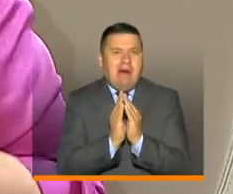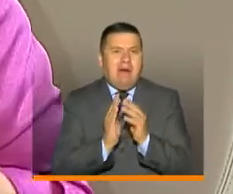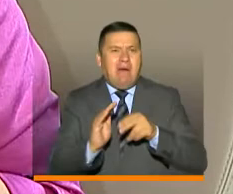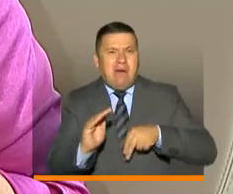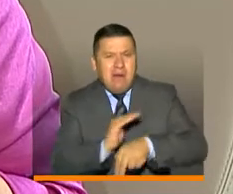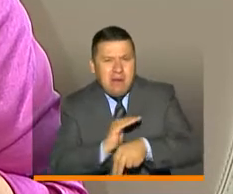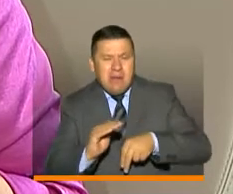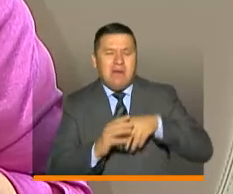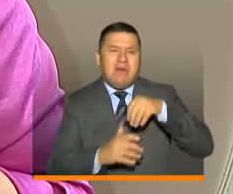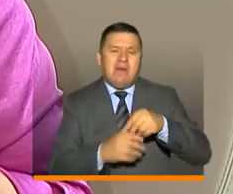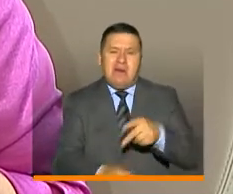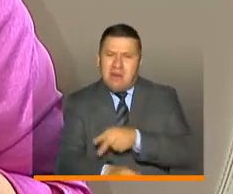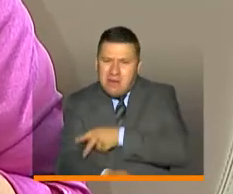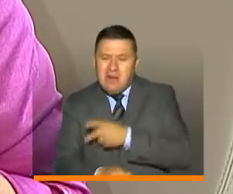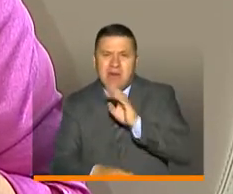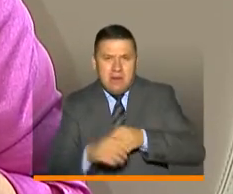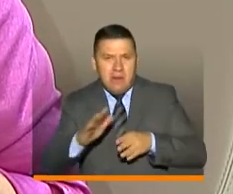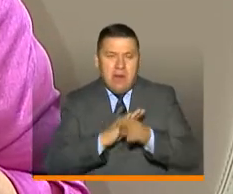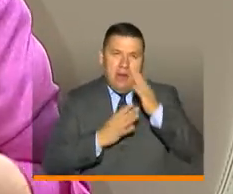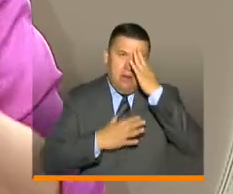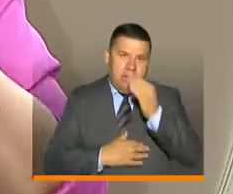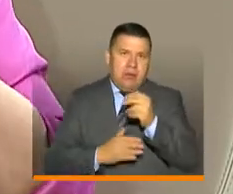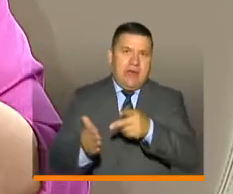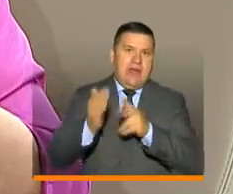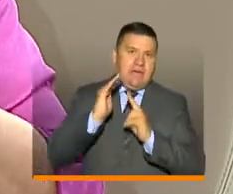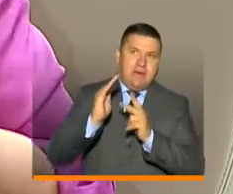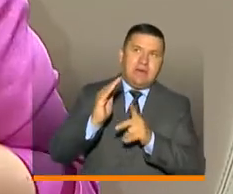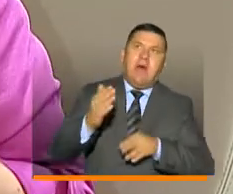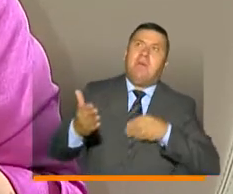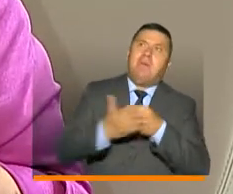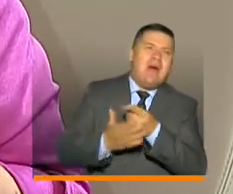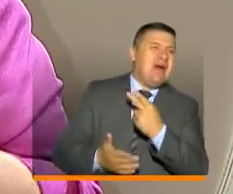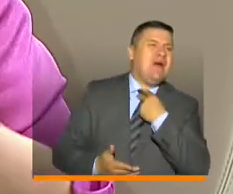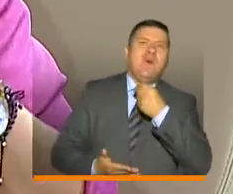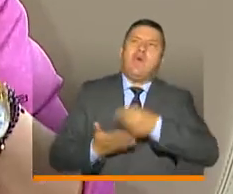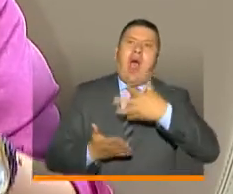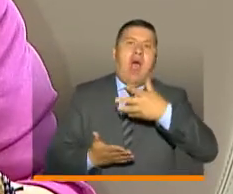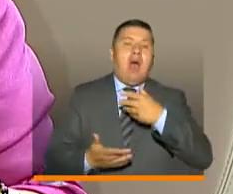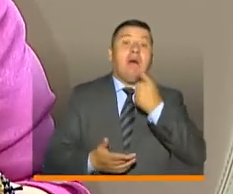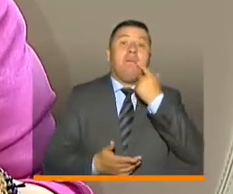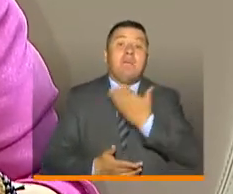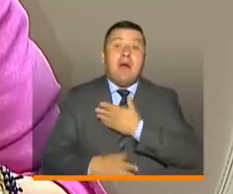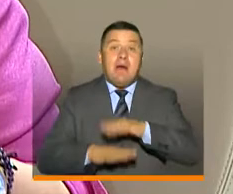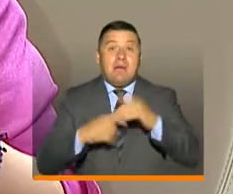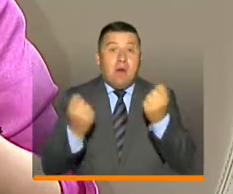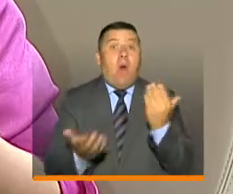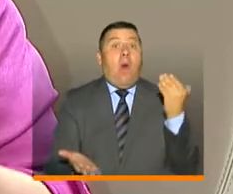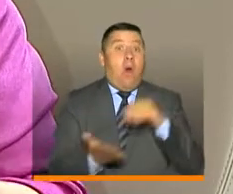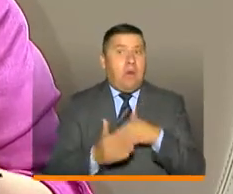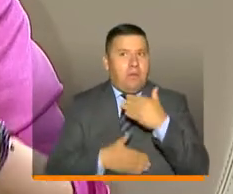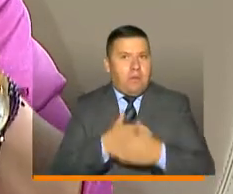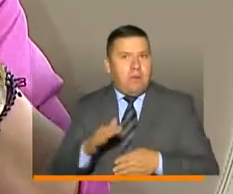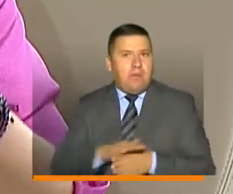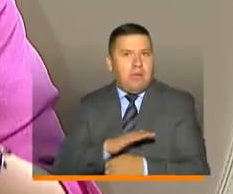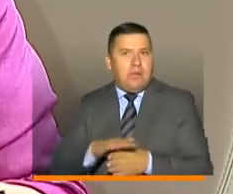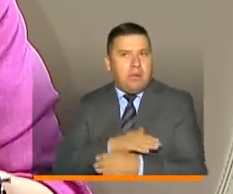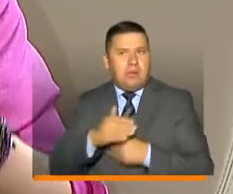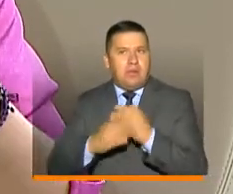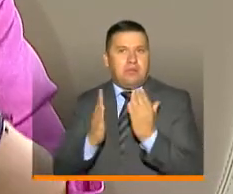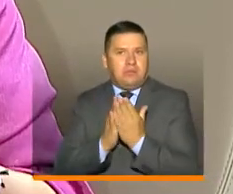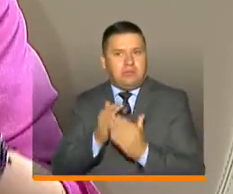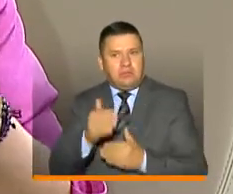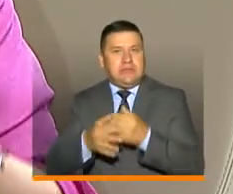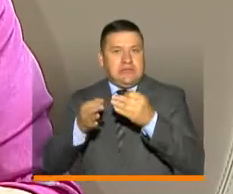recordemos para educación superior y el plan de alivios de ICETEX. Y como les estamos diciendo a los padres que este proceso de regreso gradual,